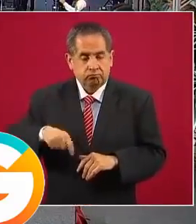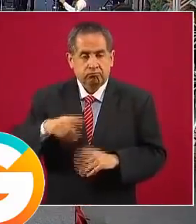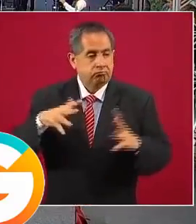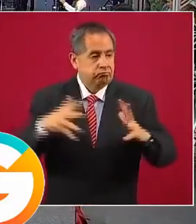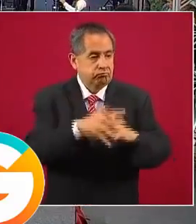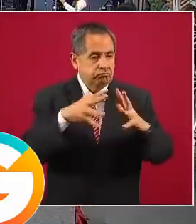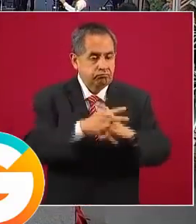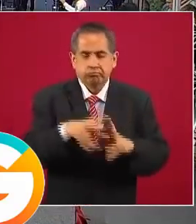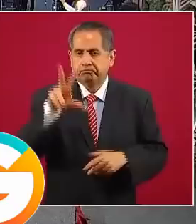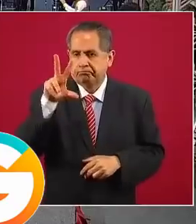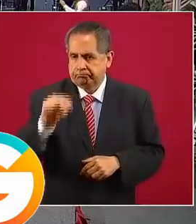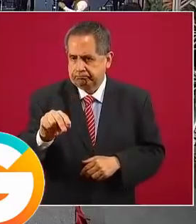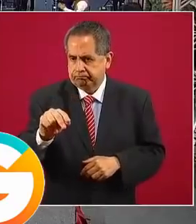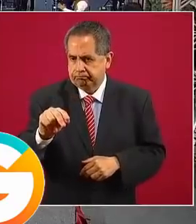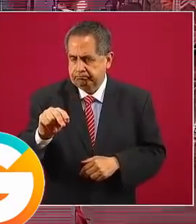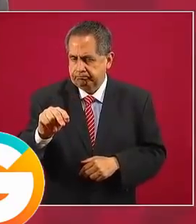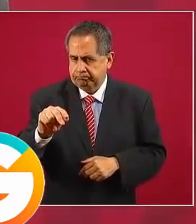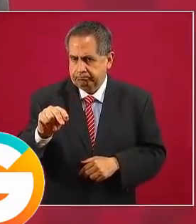guerra,